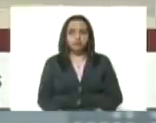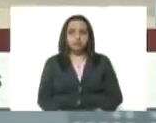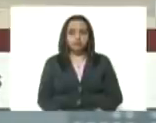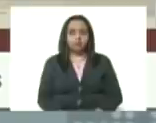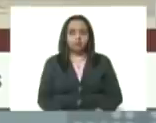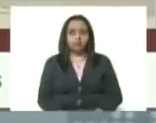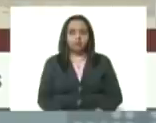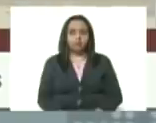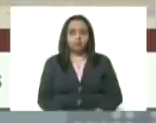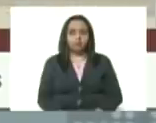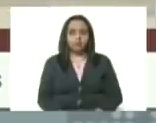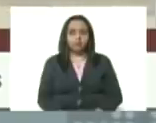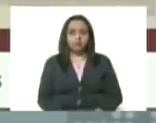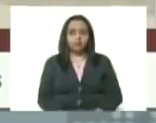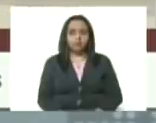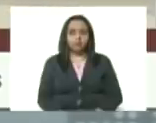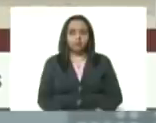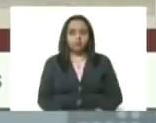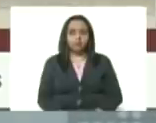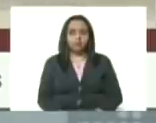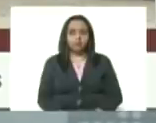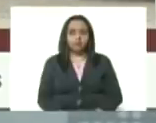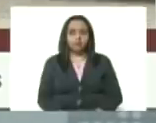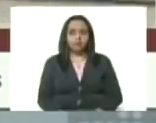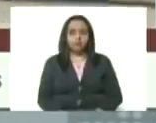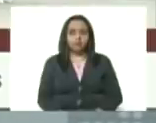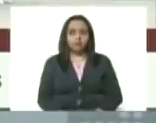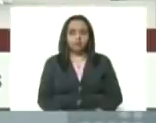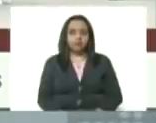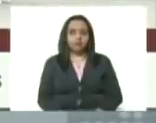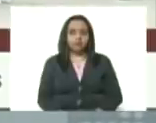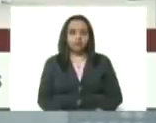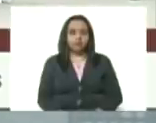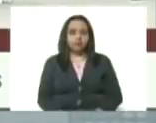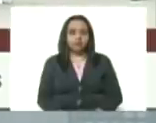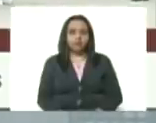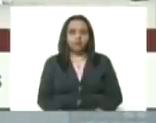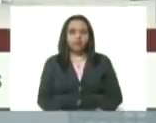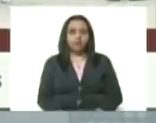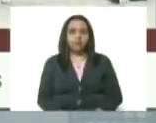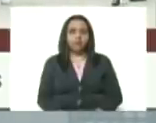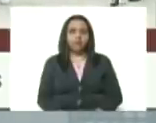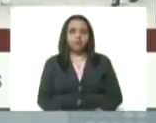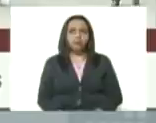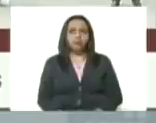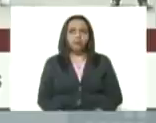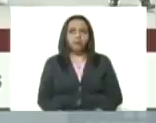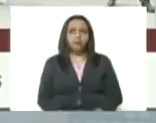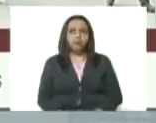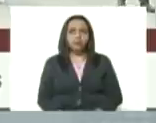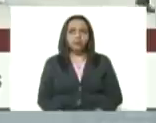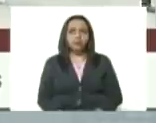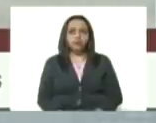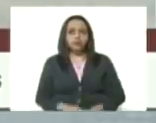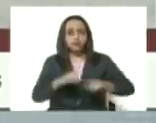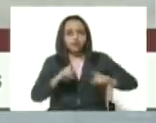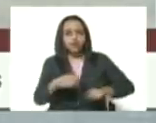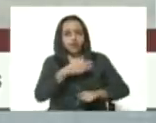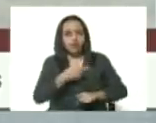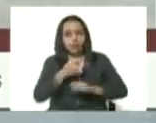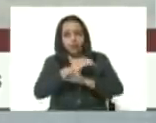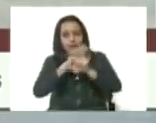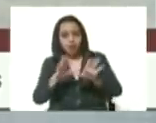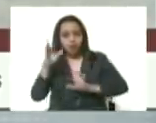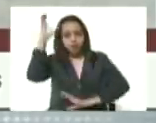is ready to promote the assistance and extend the assistance to Venezuela whenever it is needed. Y debemos estar claros